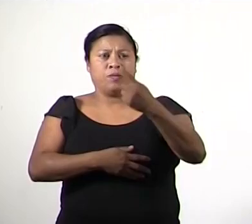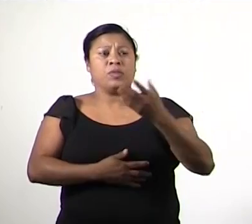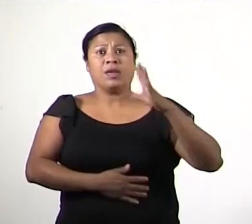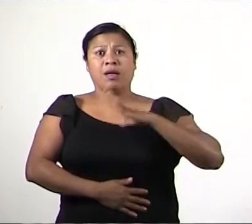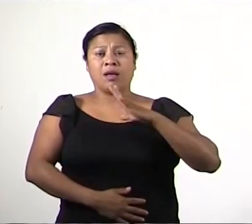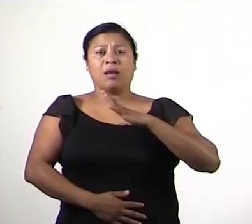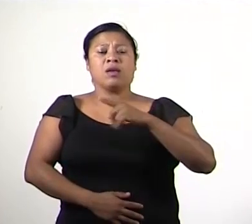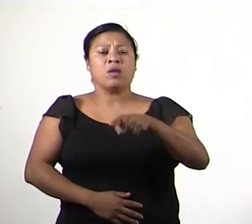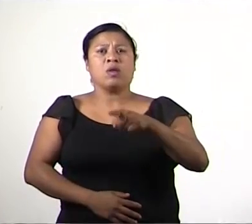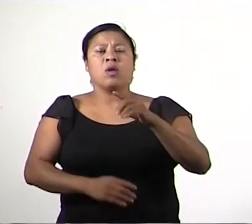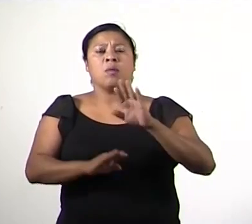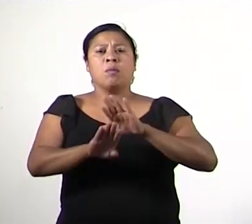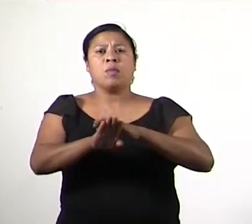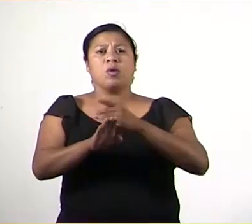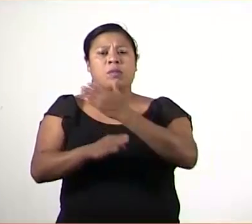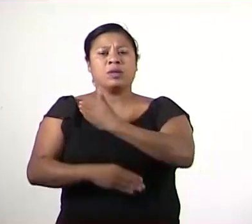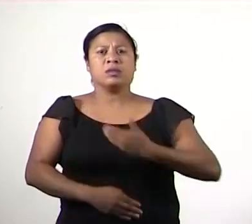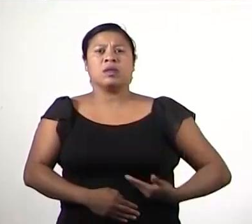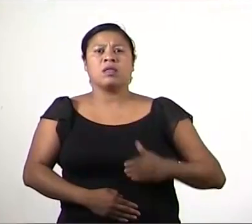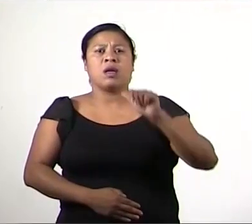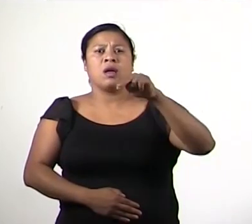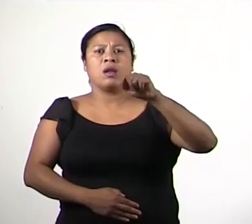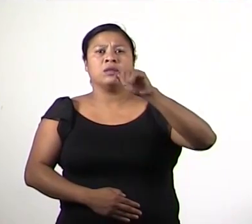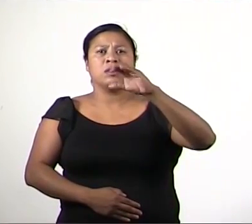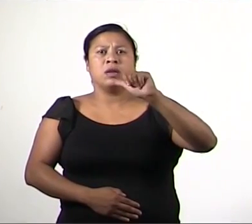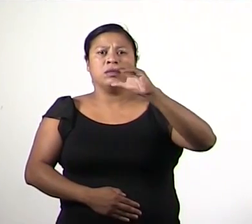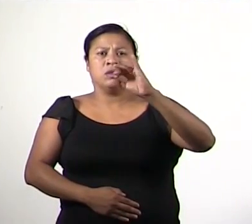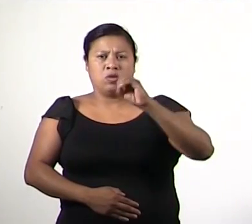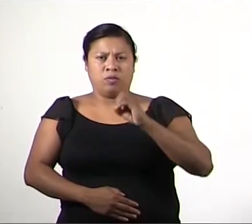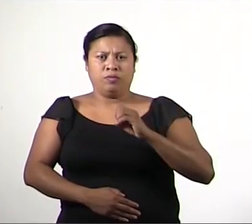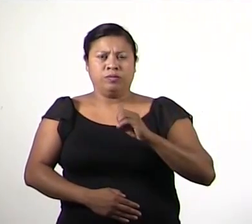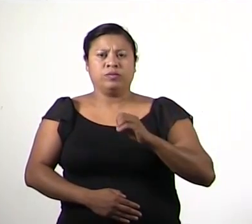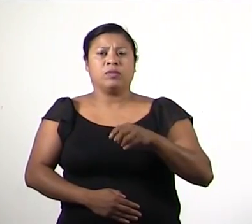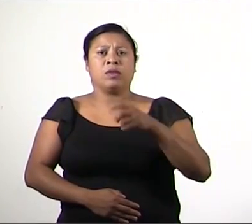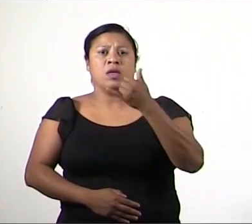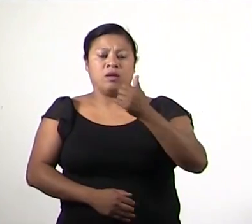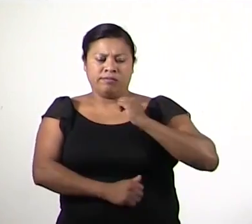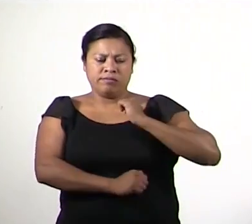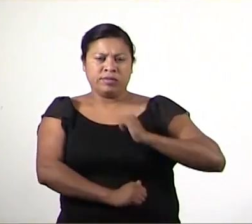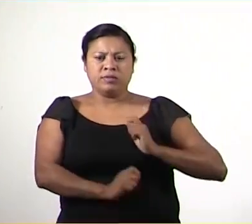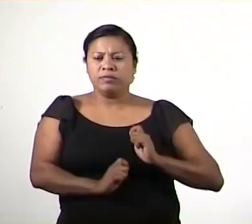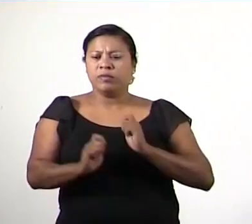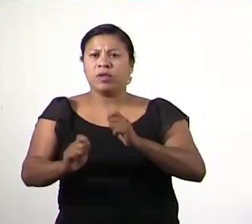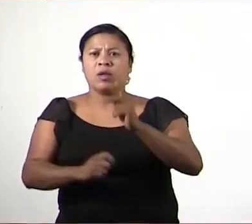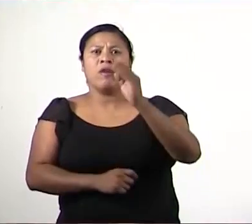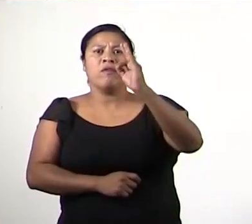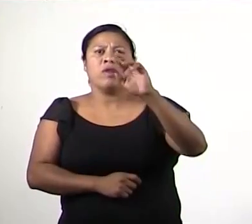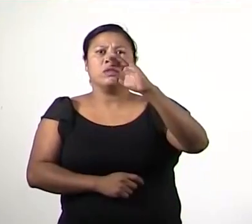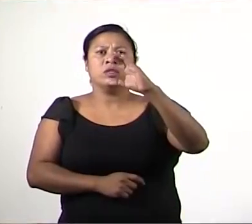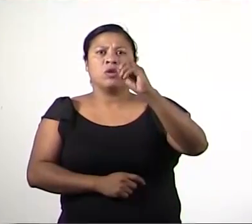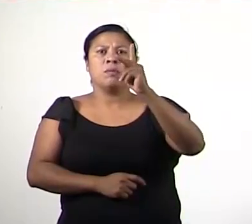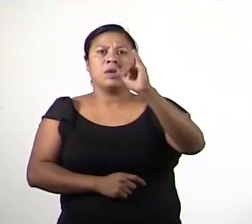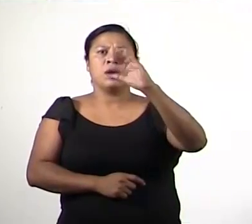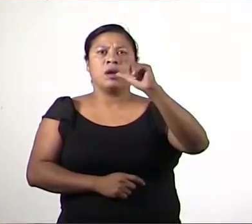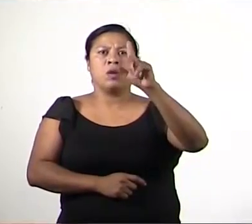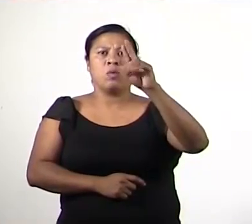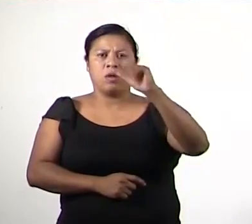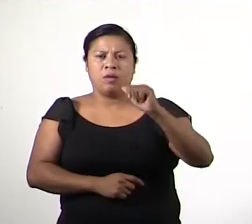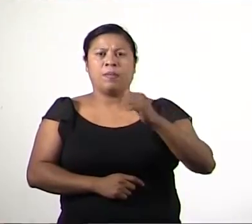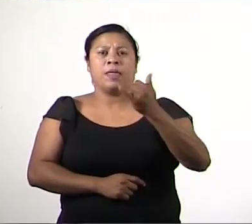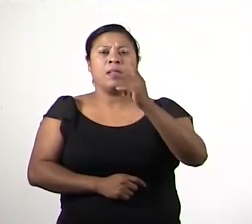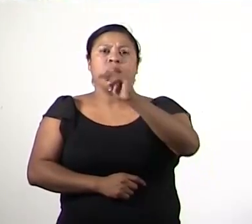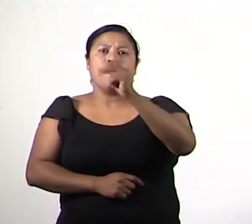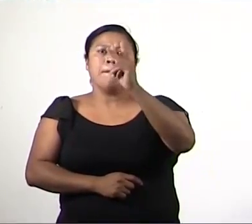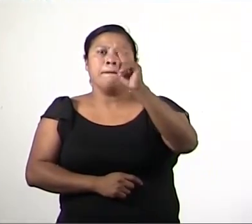presidente Anastasio Bustamante y ejecutada por Francisco y el coronel Valentín Canalizo, en contra del general Vicente Guerrero, quien fue capturado